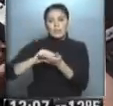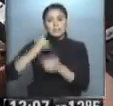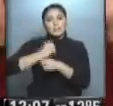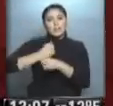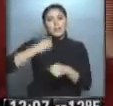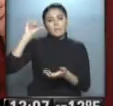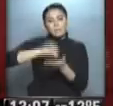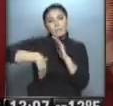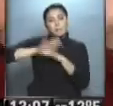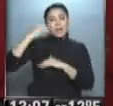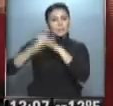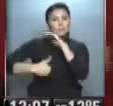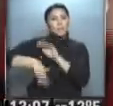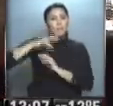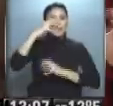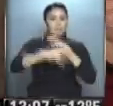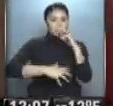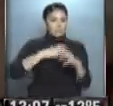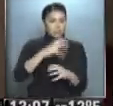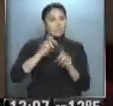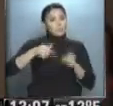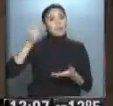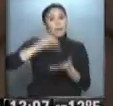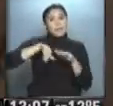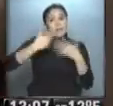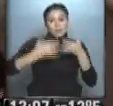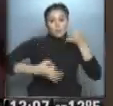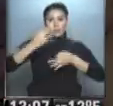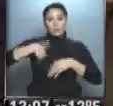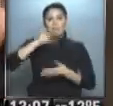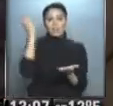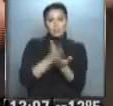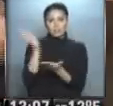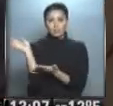país con más crecimiento, con más desarrollo, pero también con un país más justo, con más derechos para todos.